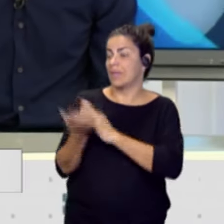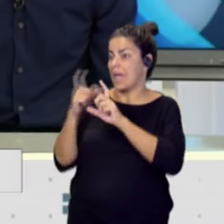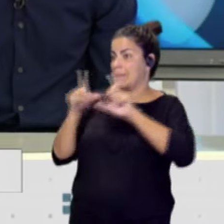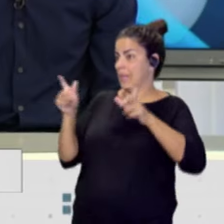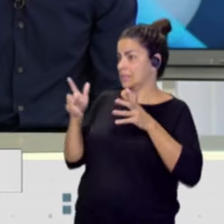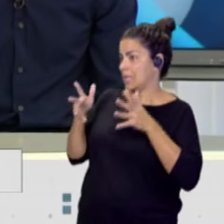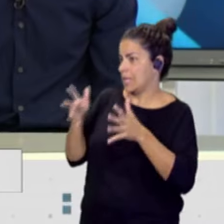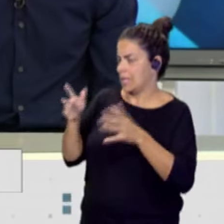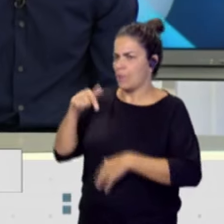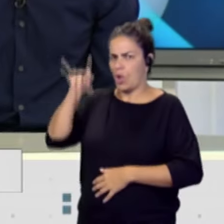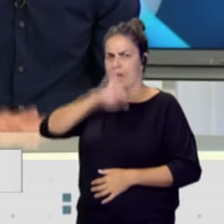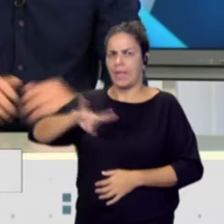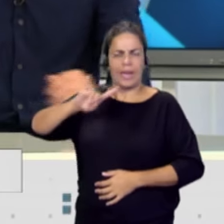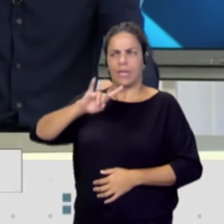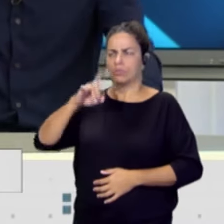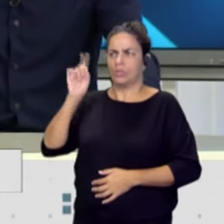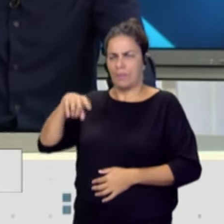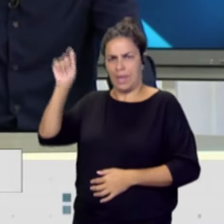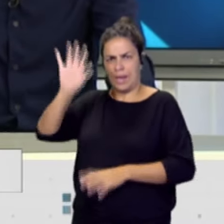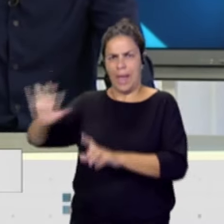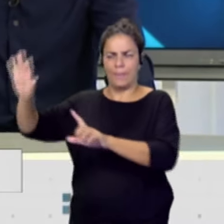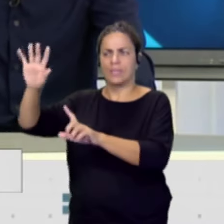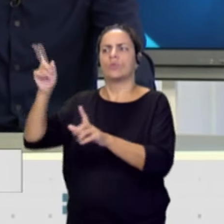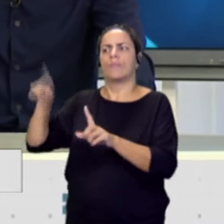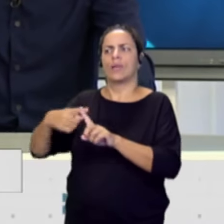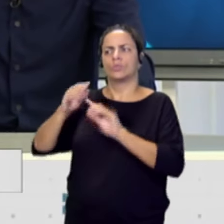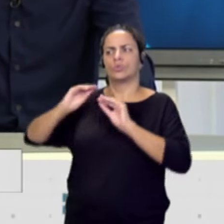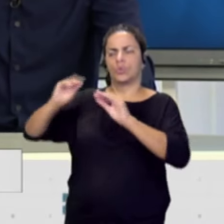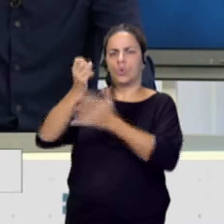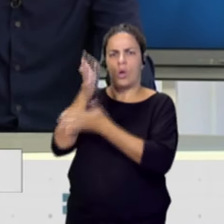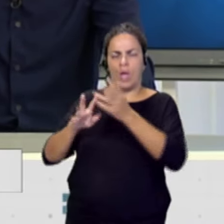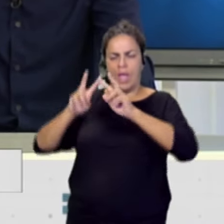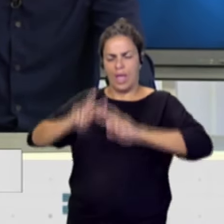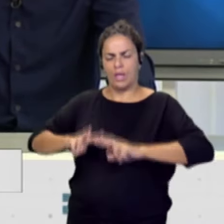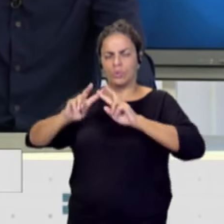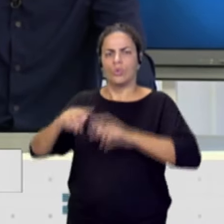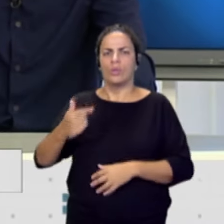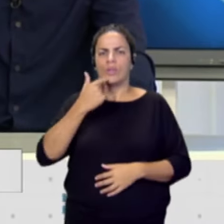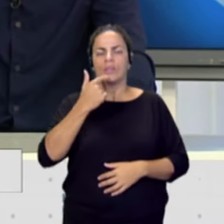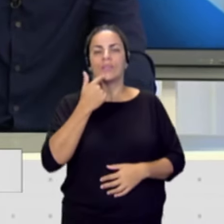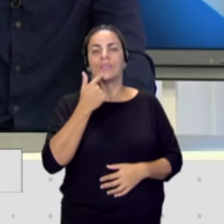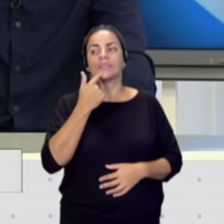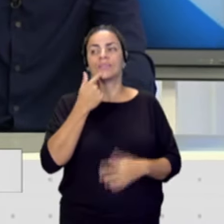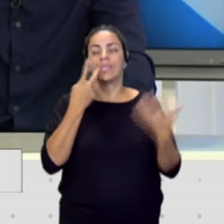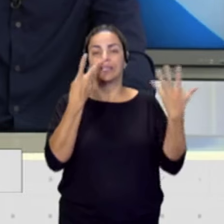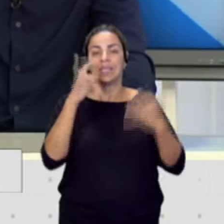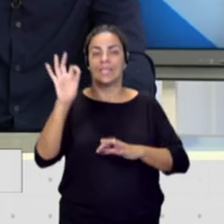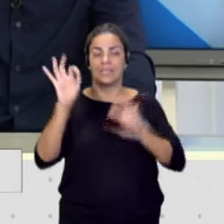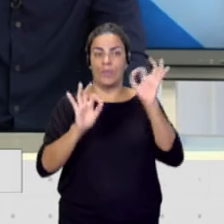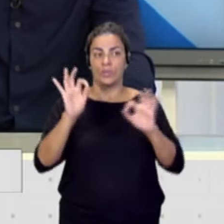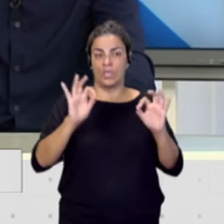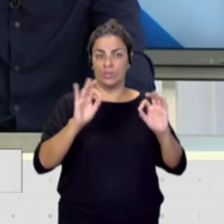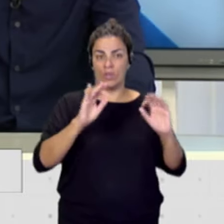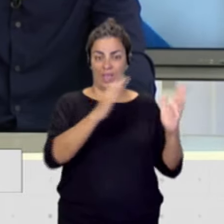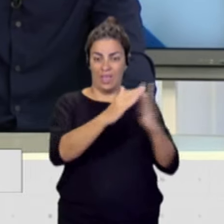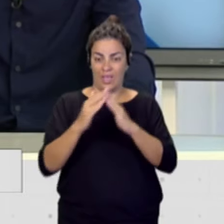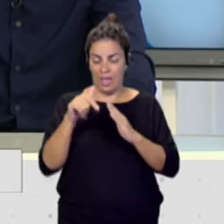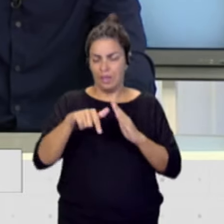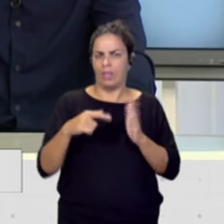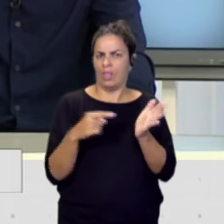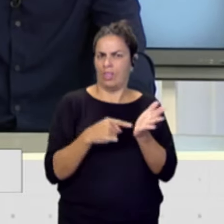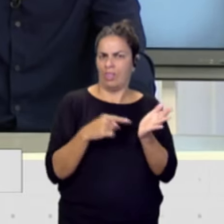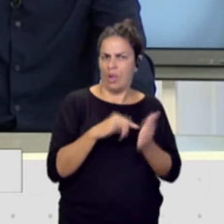sino también en la península. Y tienen un estudio que han elaborado de que un 70% de los hogares tiene deudas. Un dato